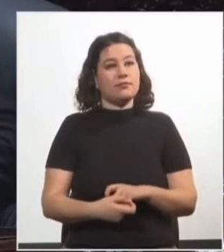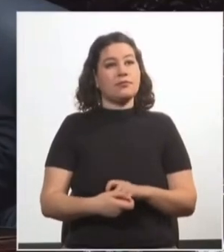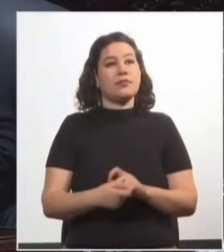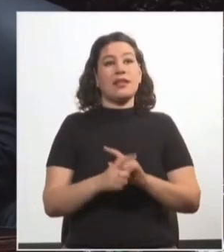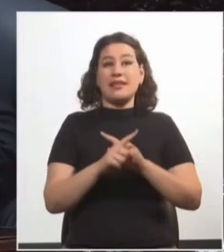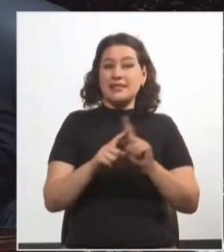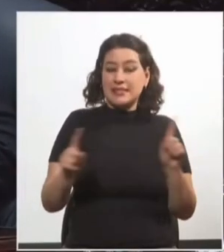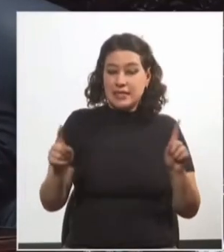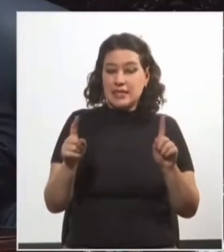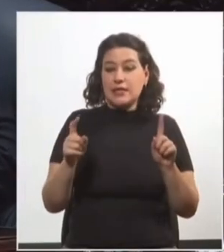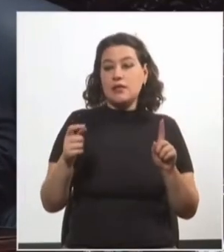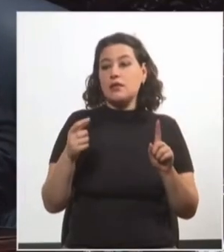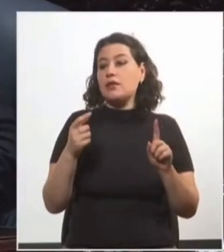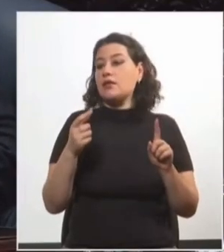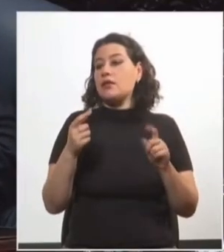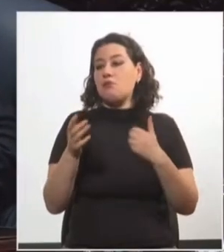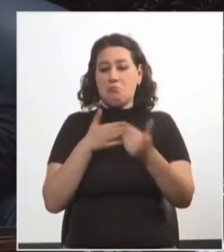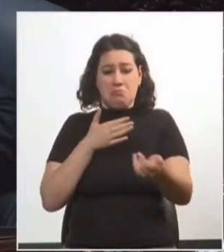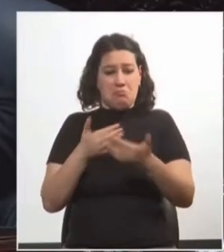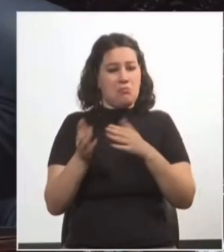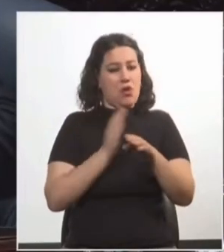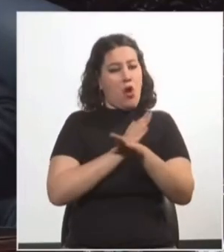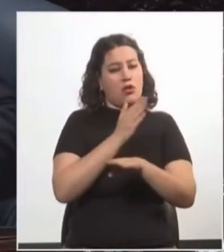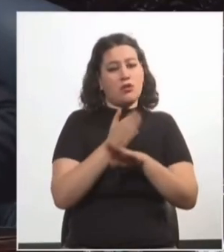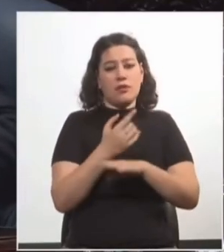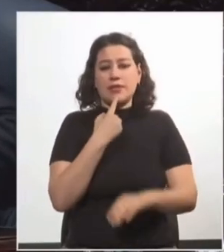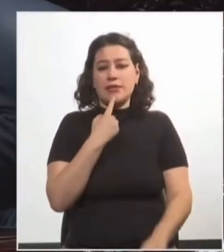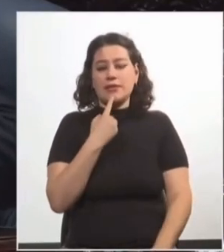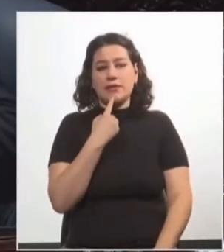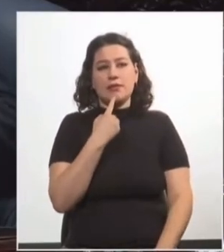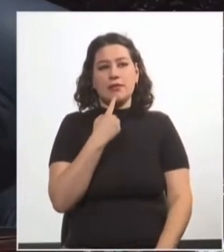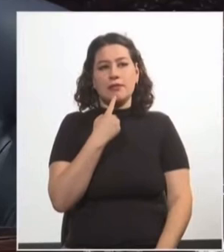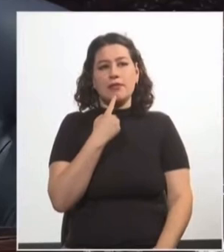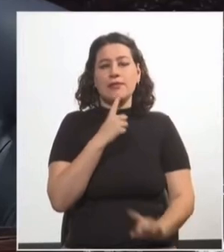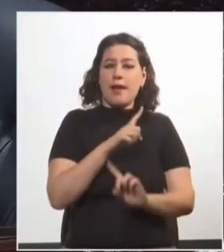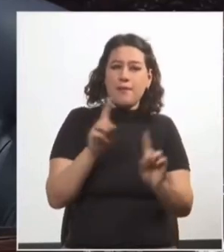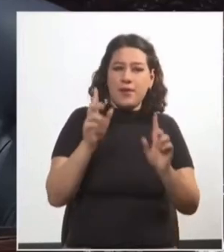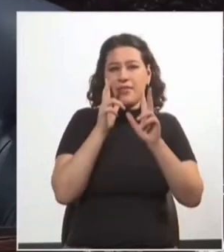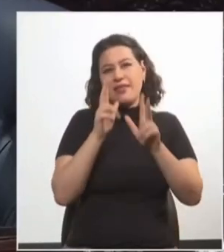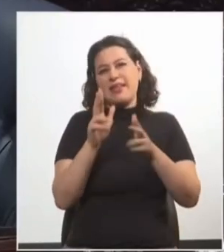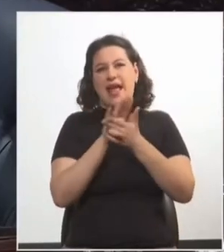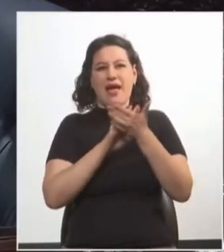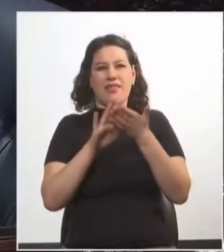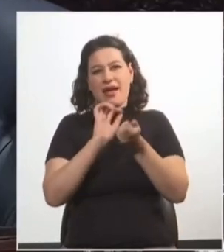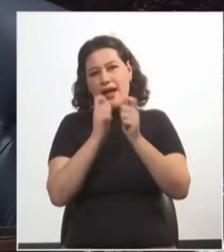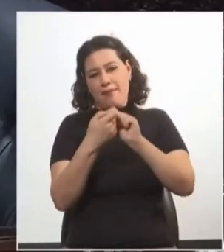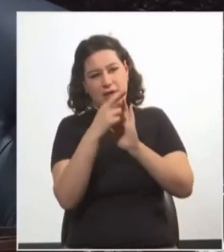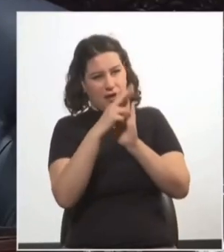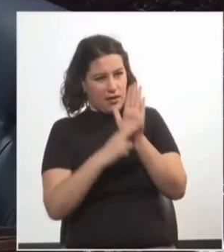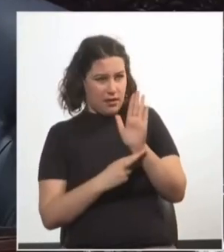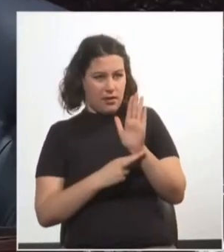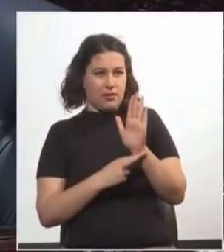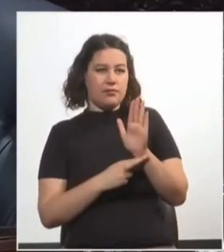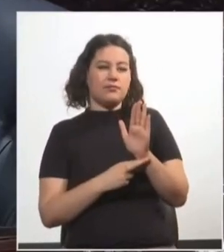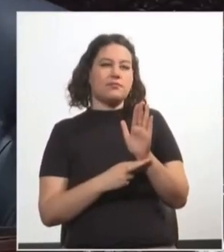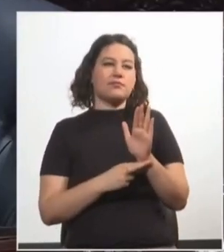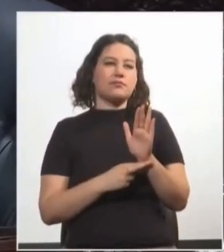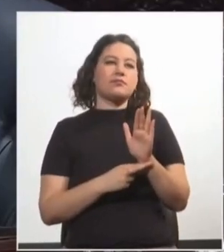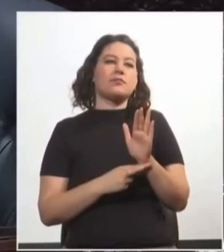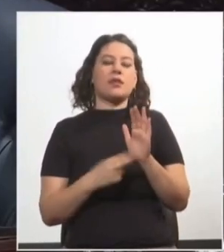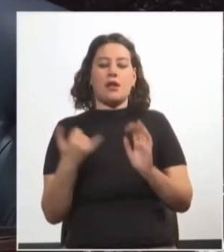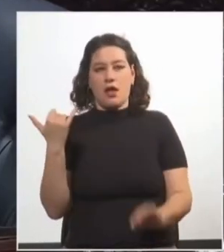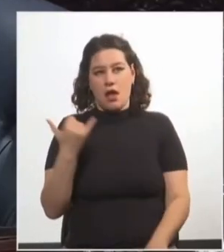sin medir costos políticos y sin la demagogia de decir que no se iban a cambiar las reglas de juego.